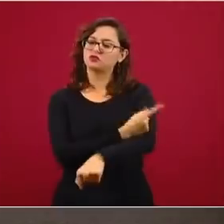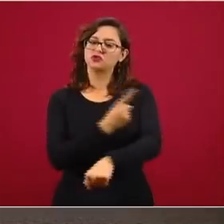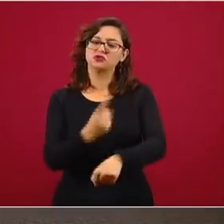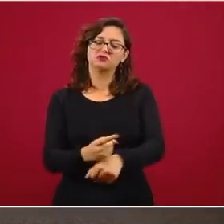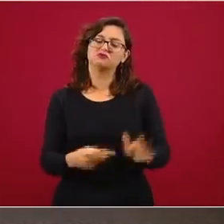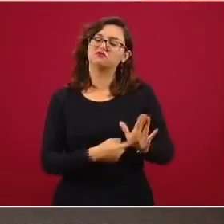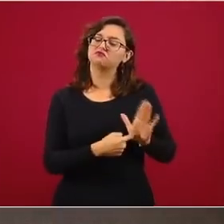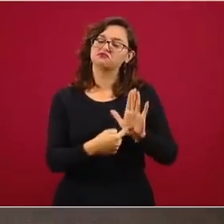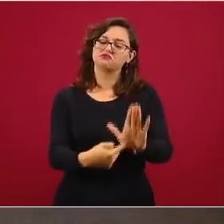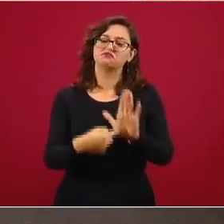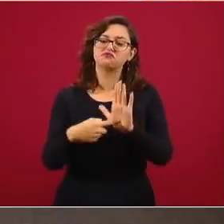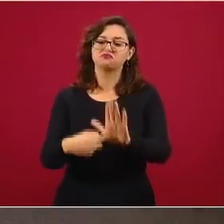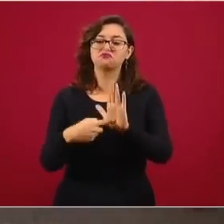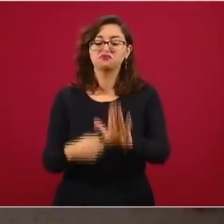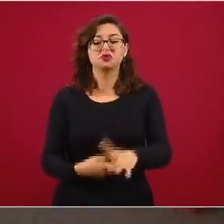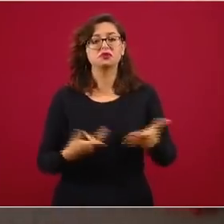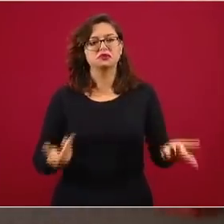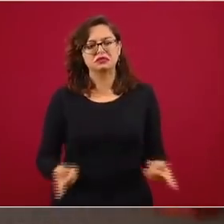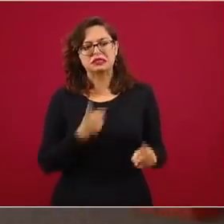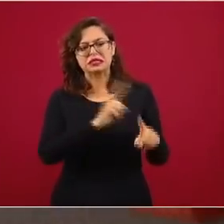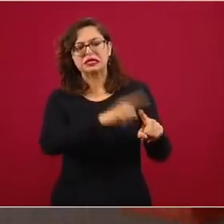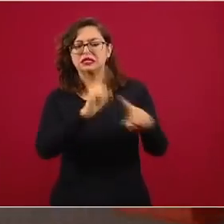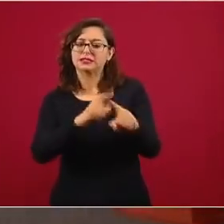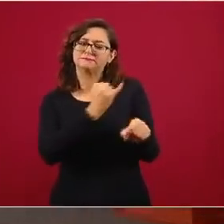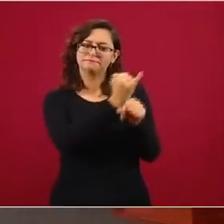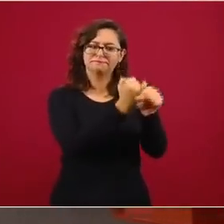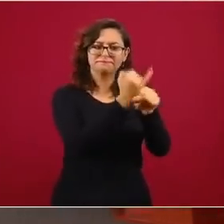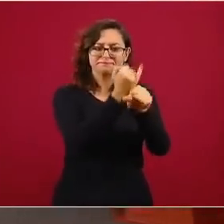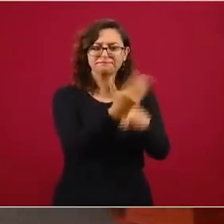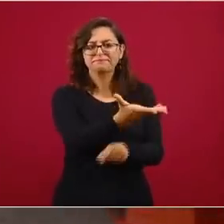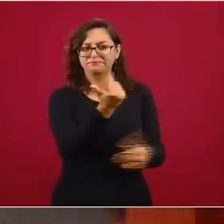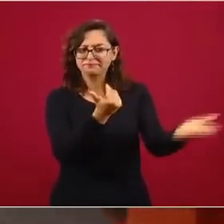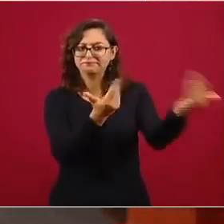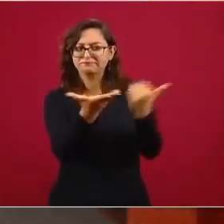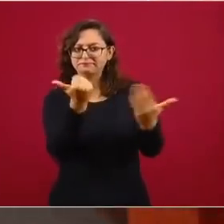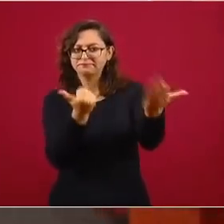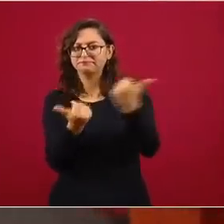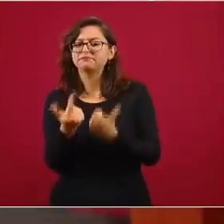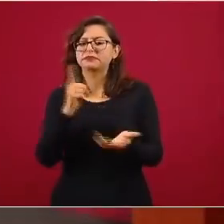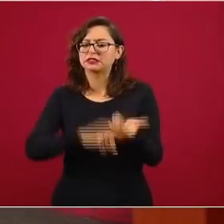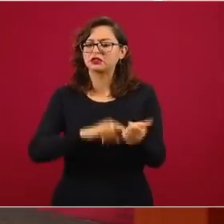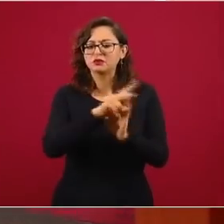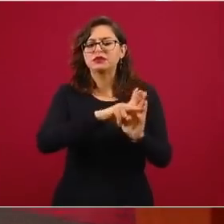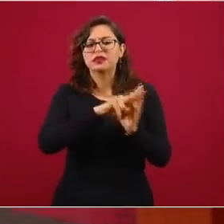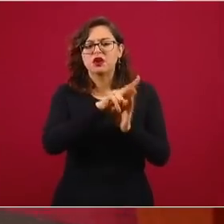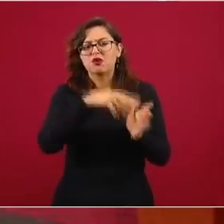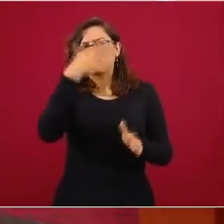Investigar, llamar a declarar a los implicados,